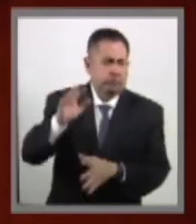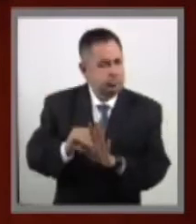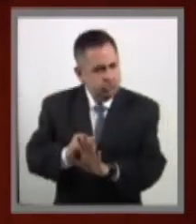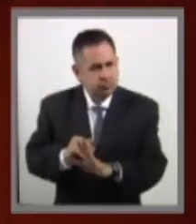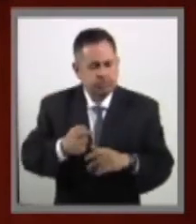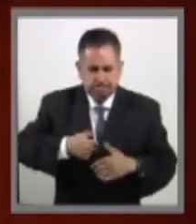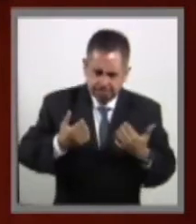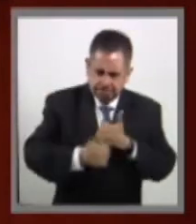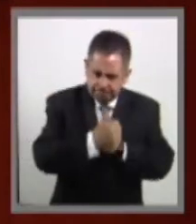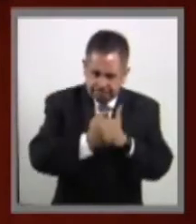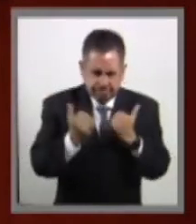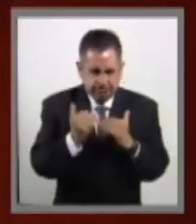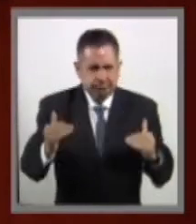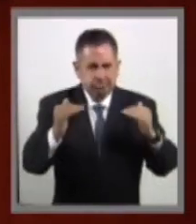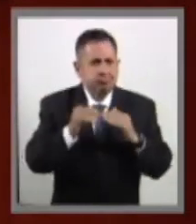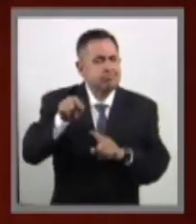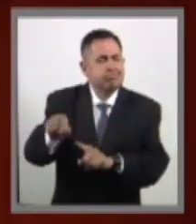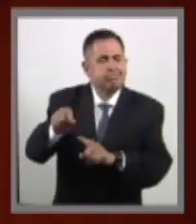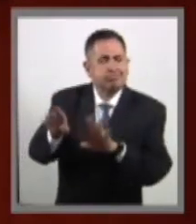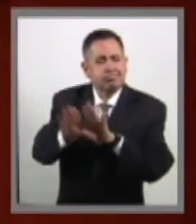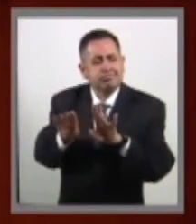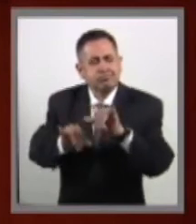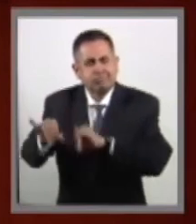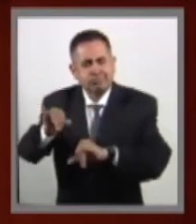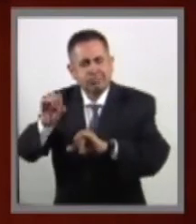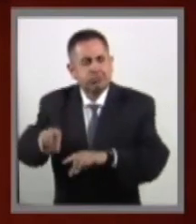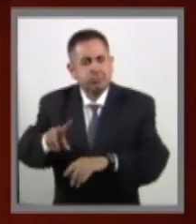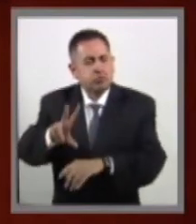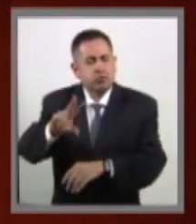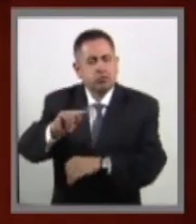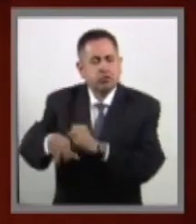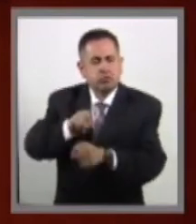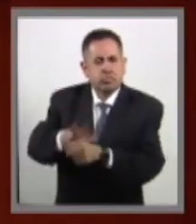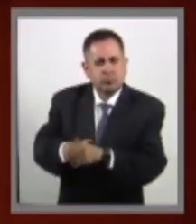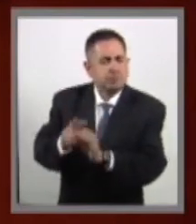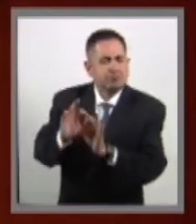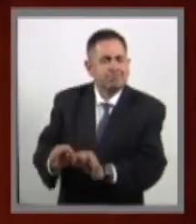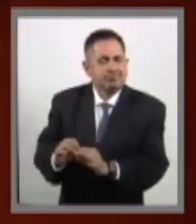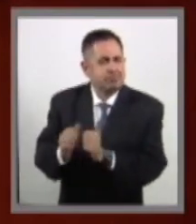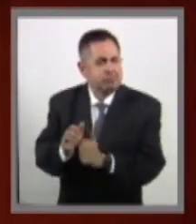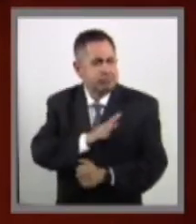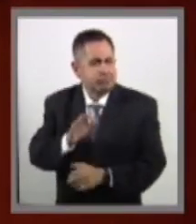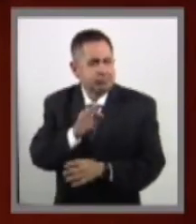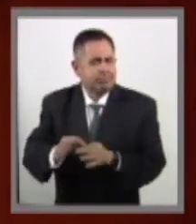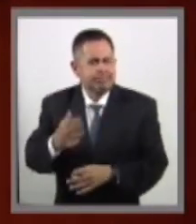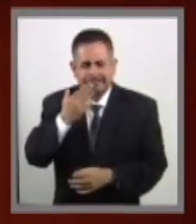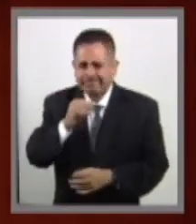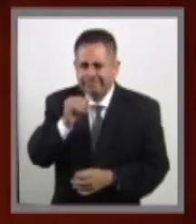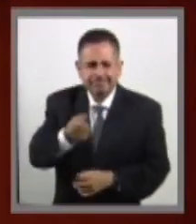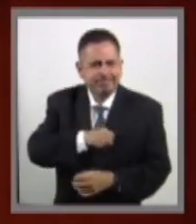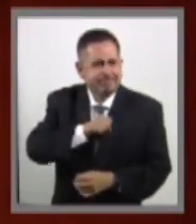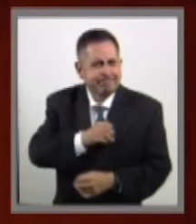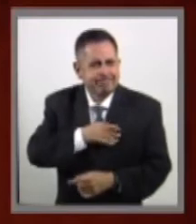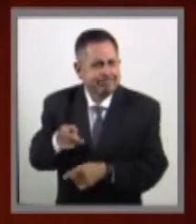distribuyen semillas con métodos distintos a los nativos y no aseguran la calidad básica